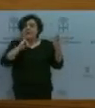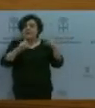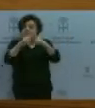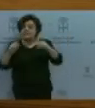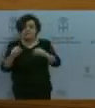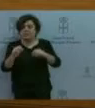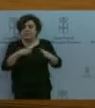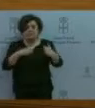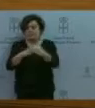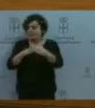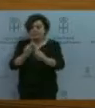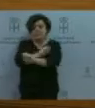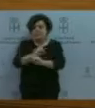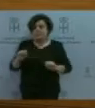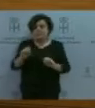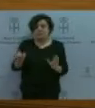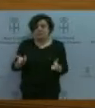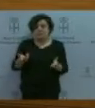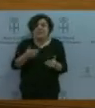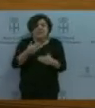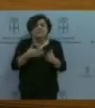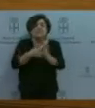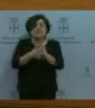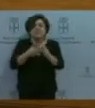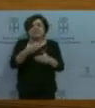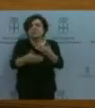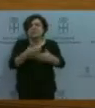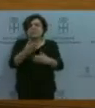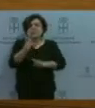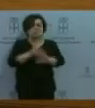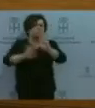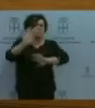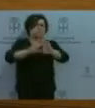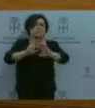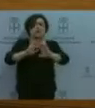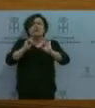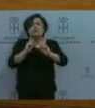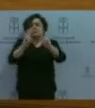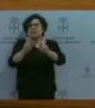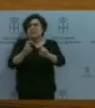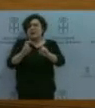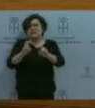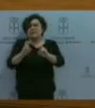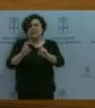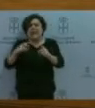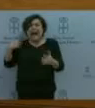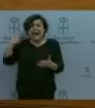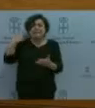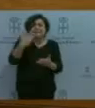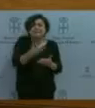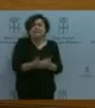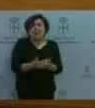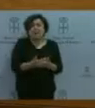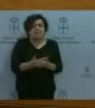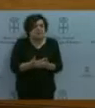creando polémica y generando también una confusión sobre un asunto que hasta ahora nunca había pasado. Decía